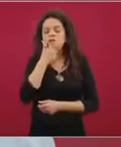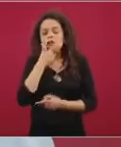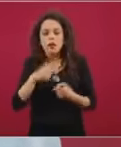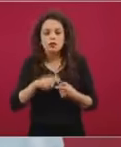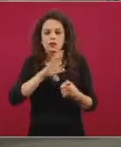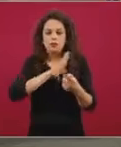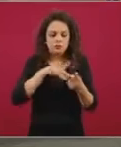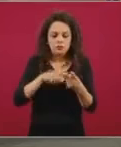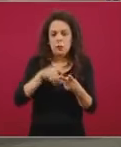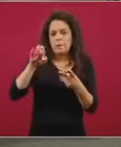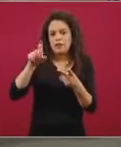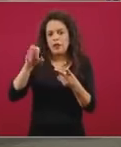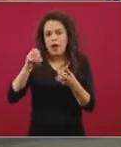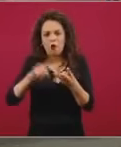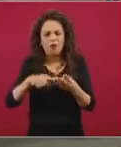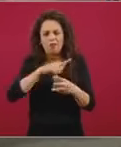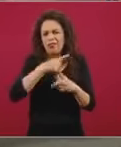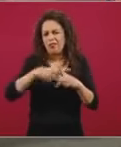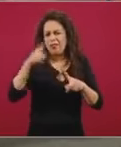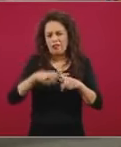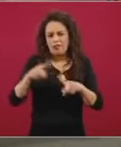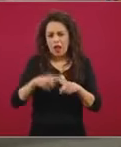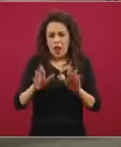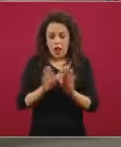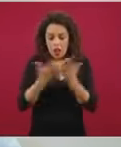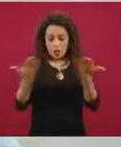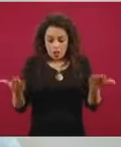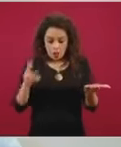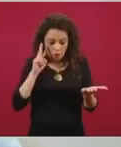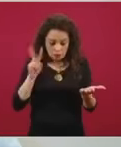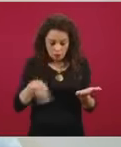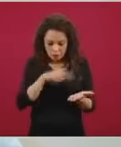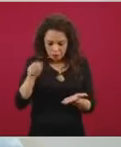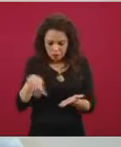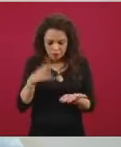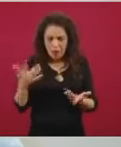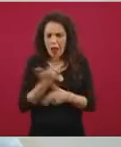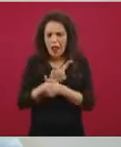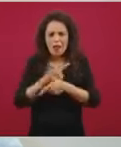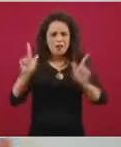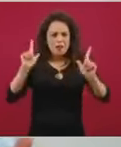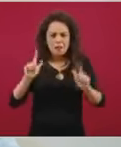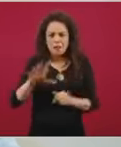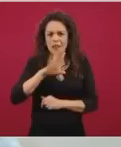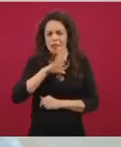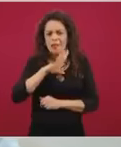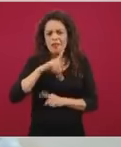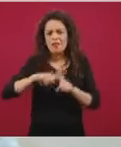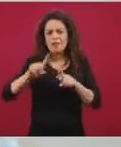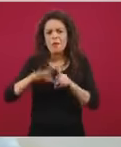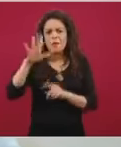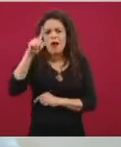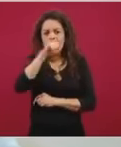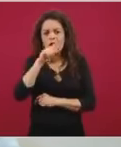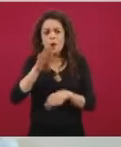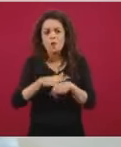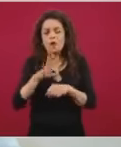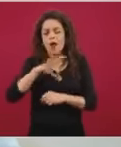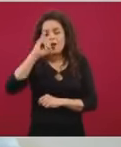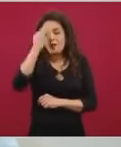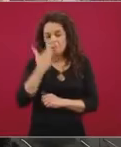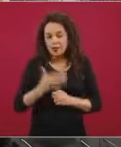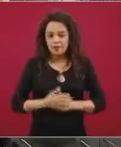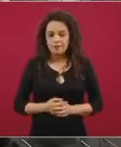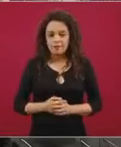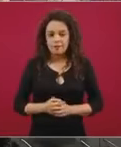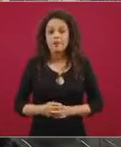la gana, y el libro es en ese sentido multilingüe, ¿no? Y todos esos niños se fueron con los